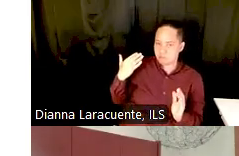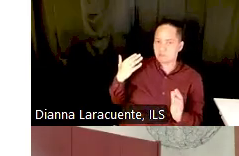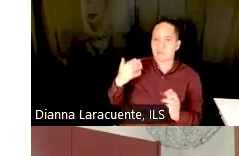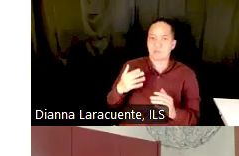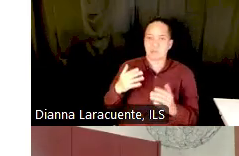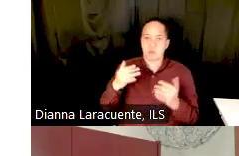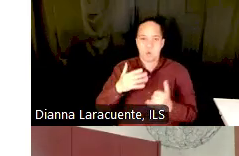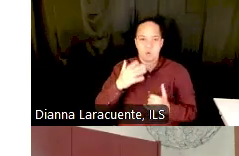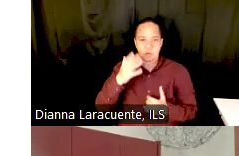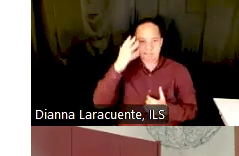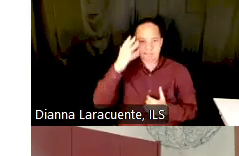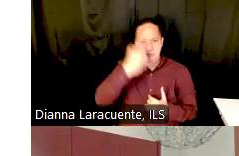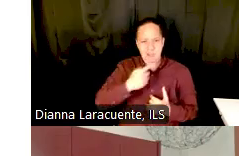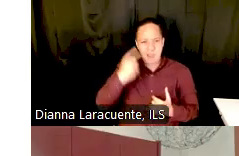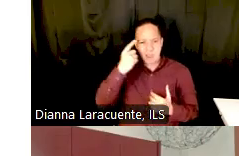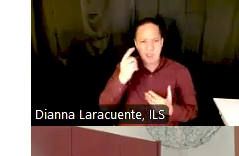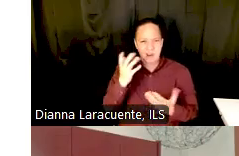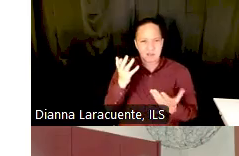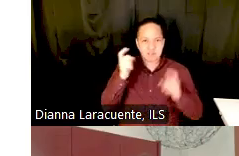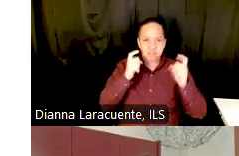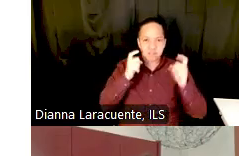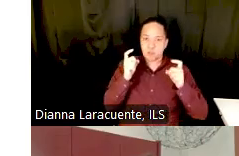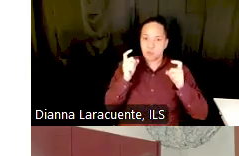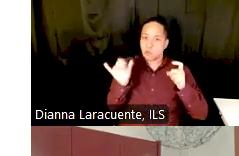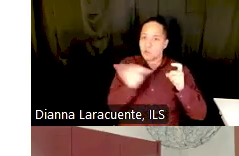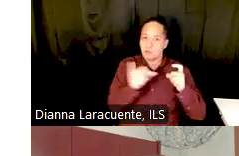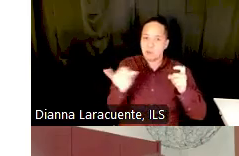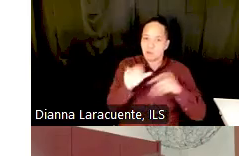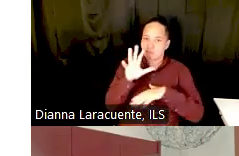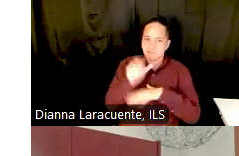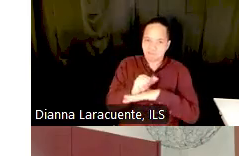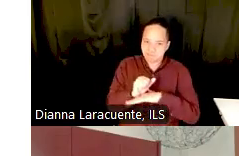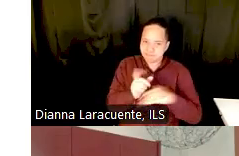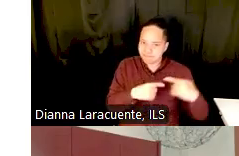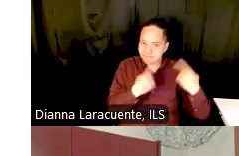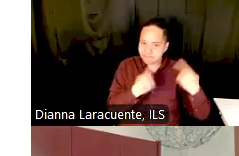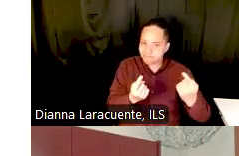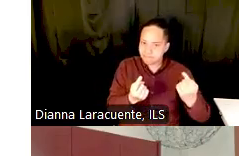el afecto, la cara no es la misma de que estoy acostumbrado a verle.